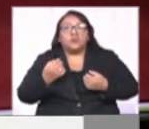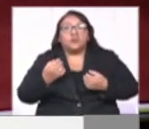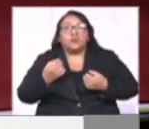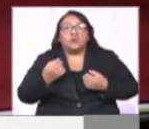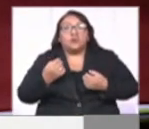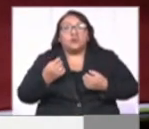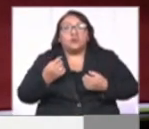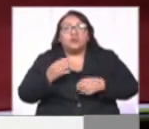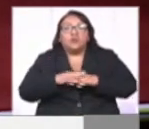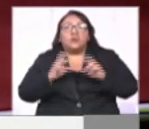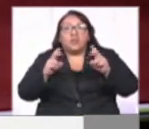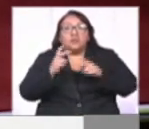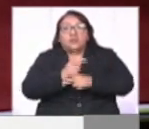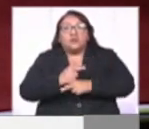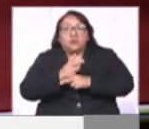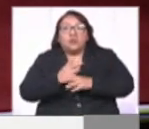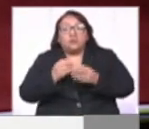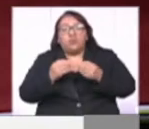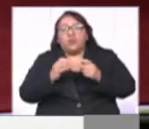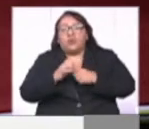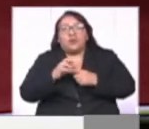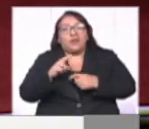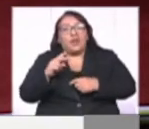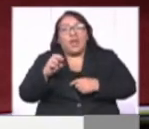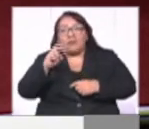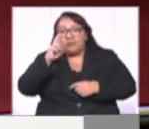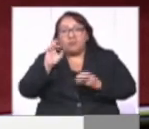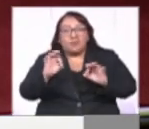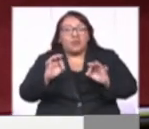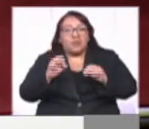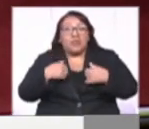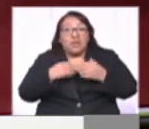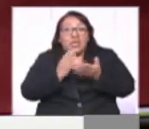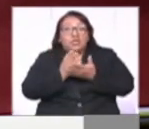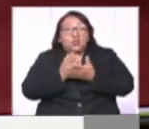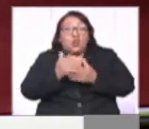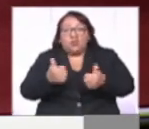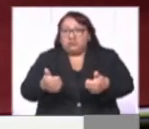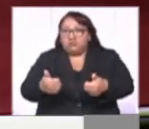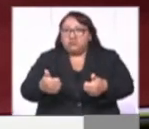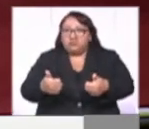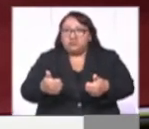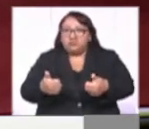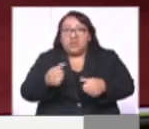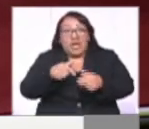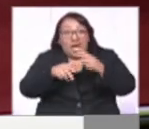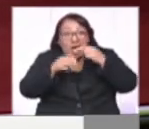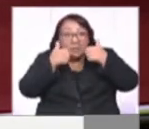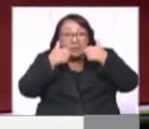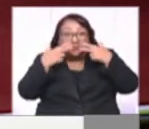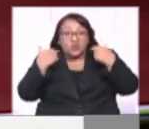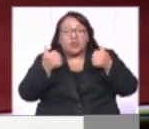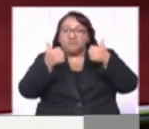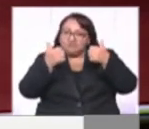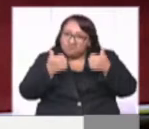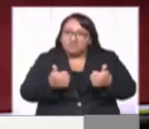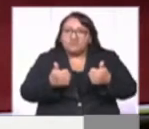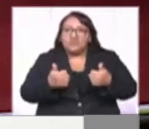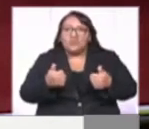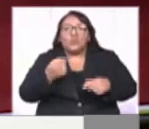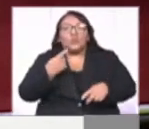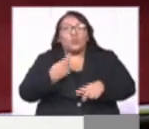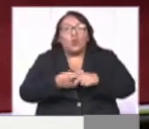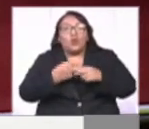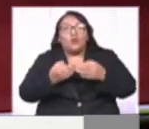el asunto de la seguridad es grave en el Perú. Si tenemos una escuela, en buena hora. Si está en Amazonas, también por frontera y otras cosas